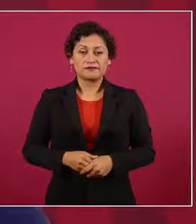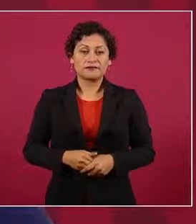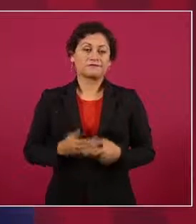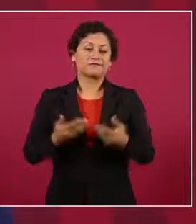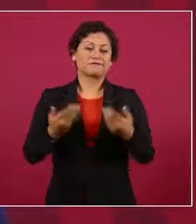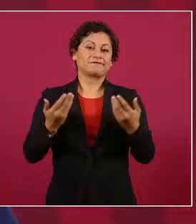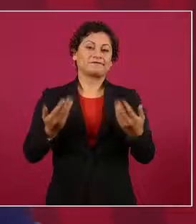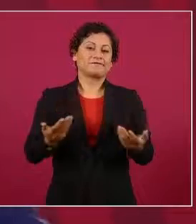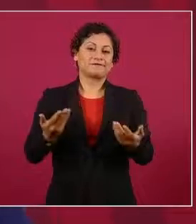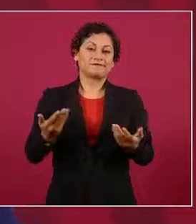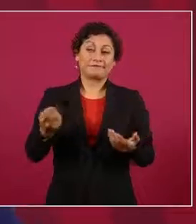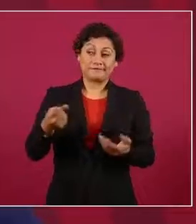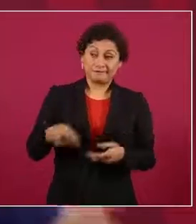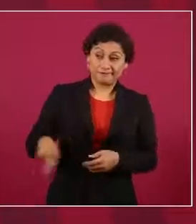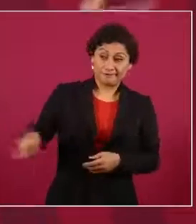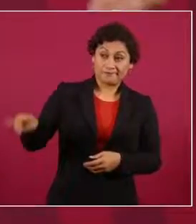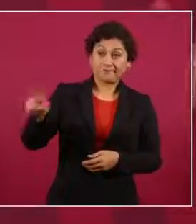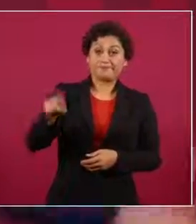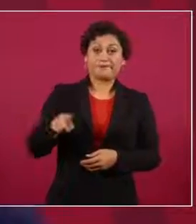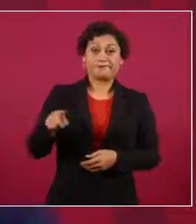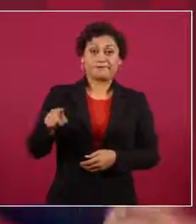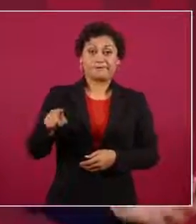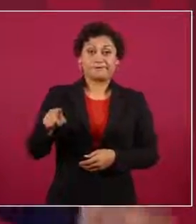Entonces, esos